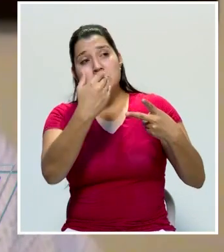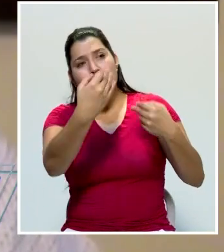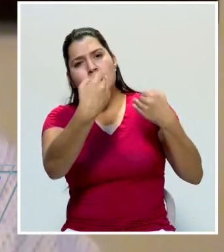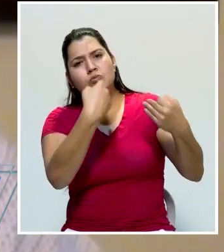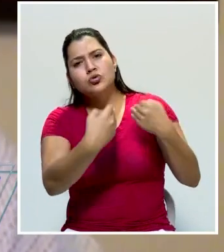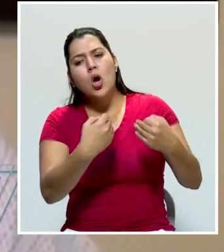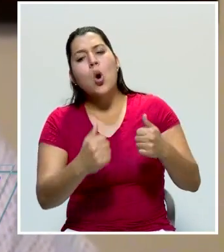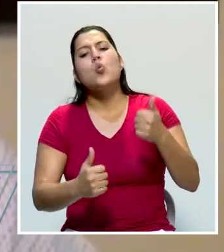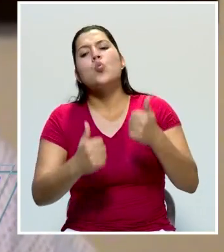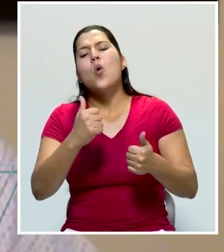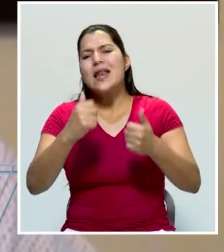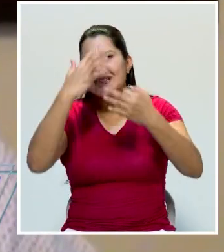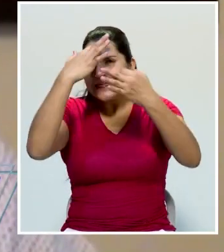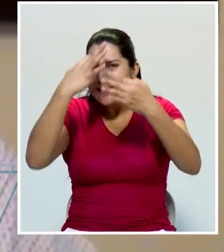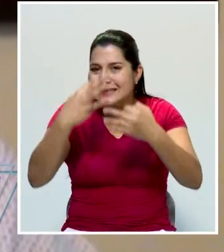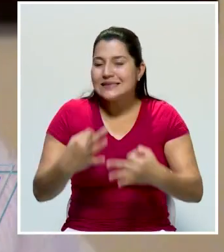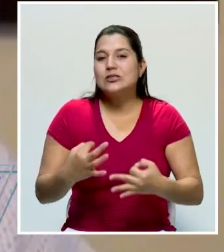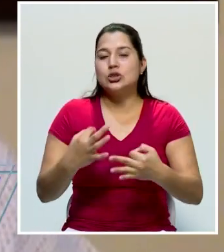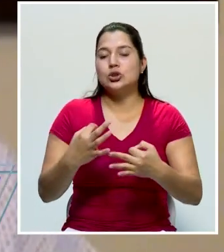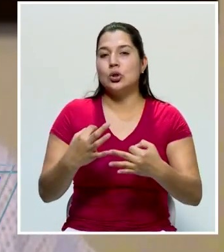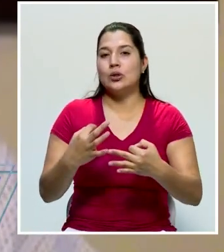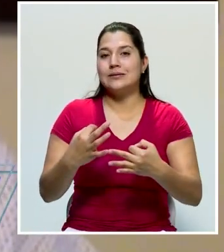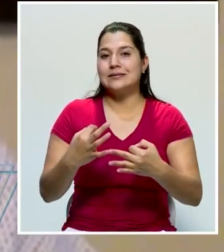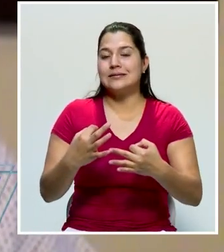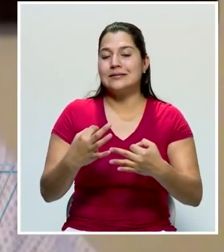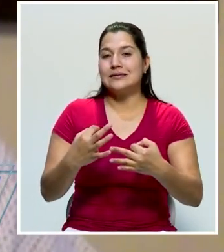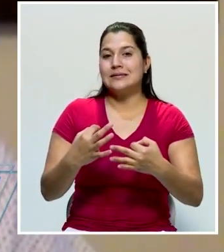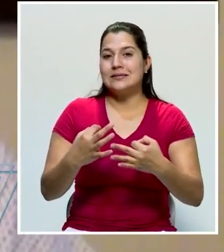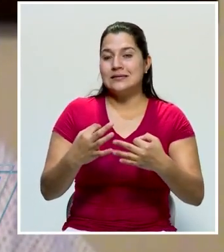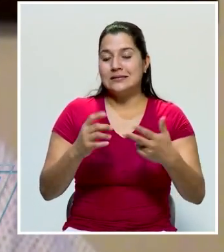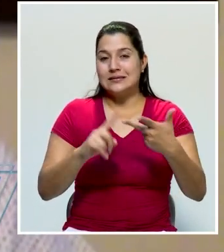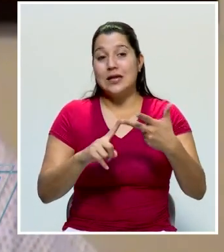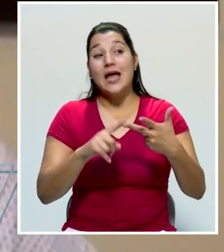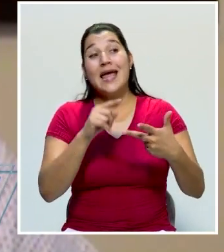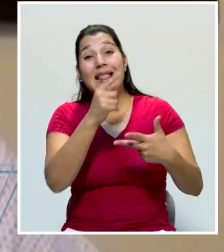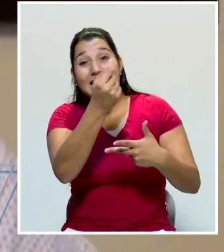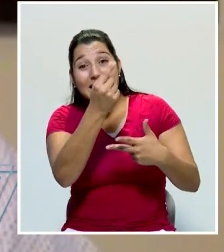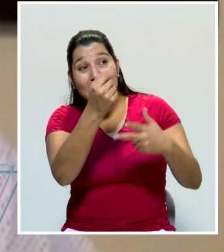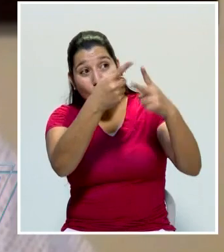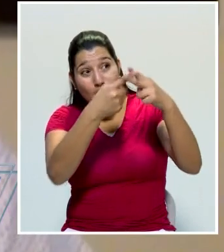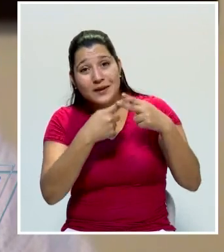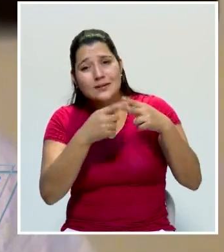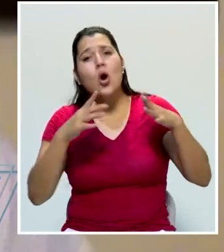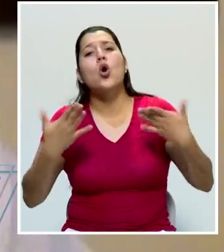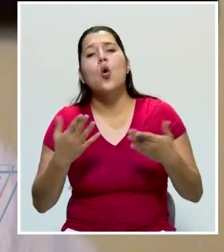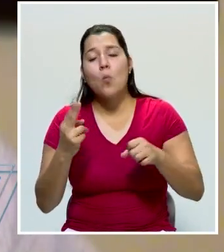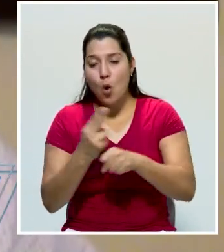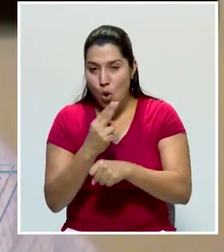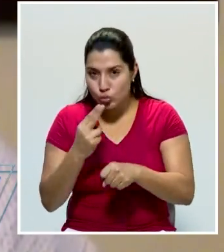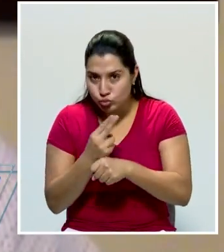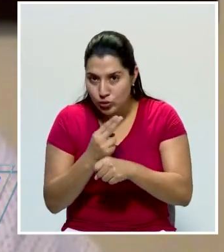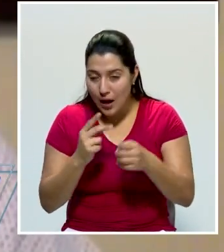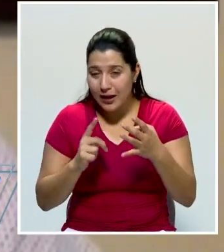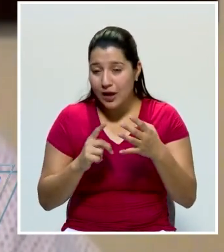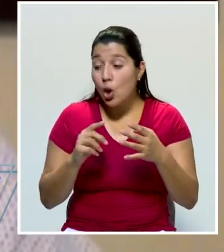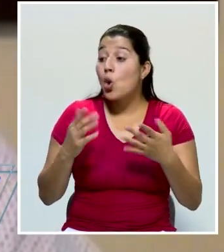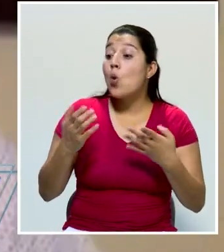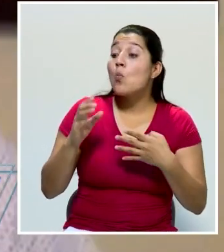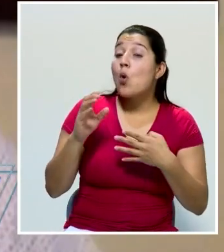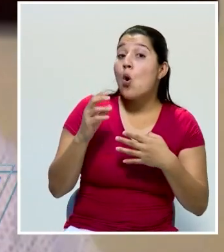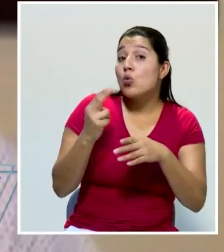medidas complementarias que se van a tomar, a qué se va a dedicar esos recursos, de qué manera se van a